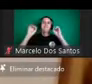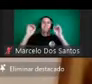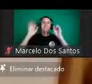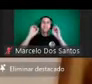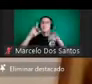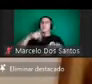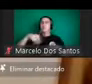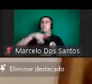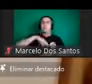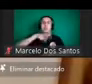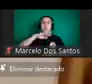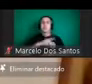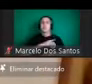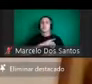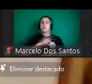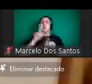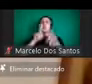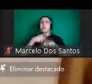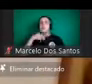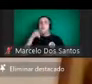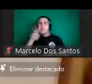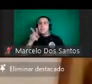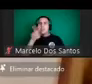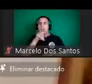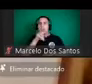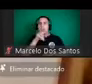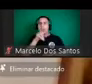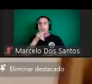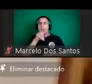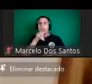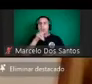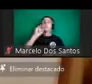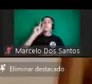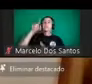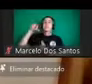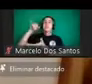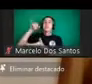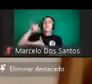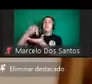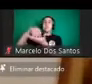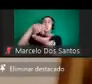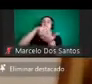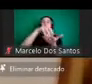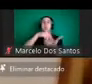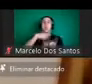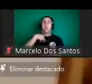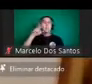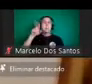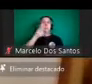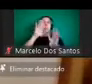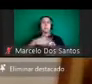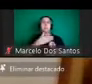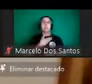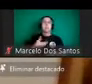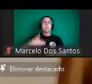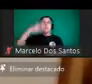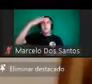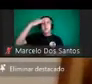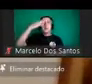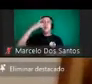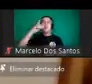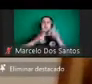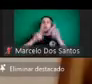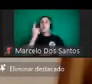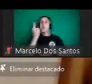personas, compañeros de las instituciones, muchos estuve mirando la lista, muchos conocidos y conocidas con